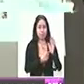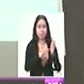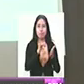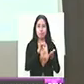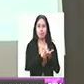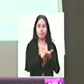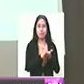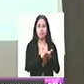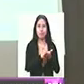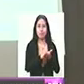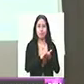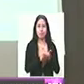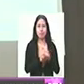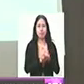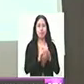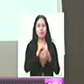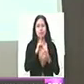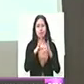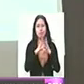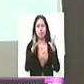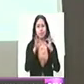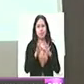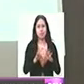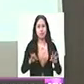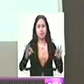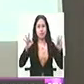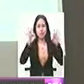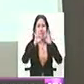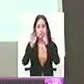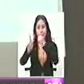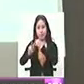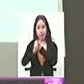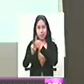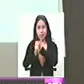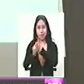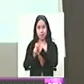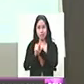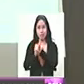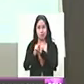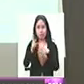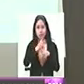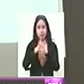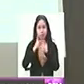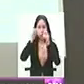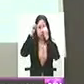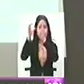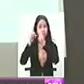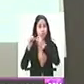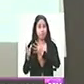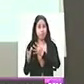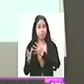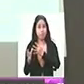la importancia de la prevención y la detección oportuna de